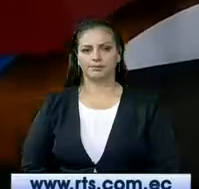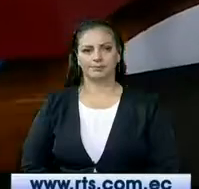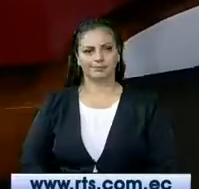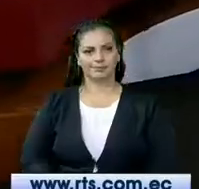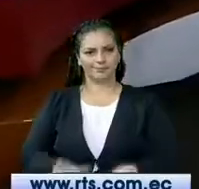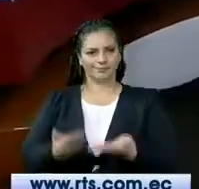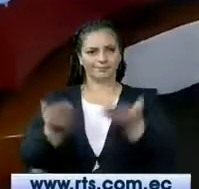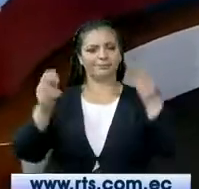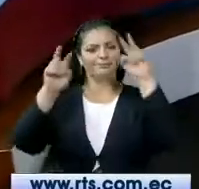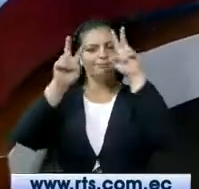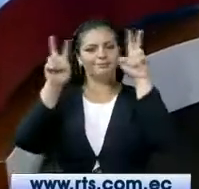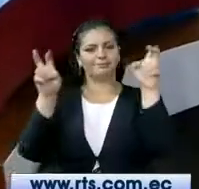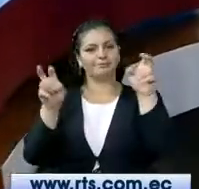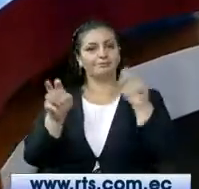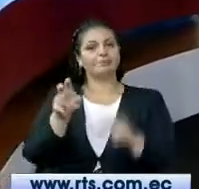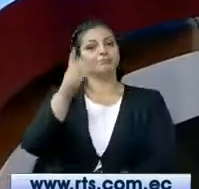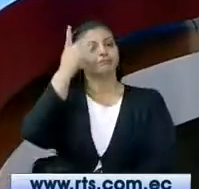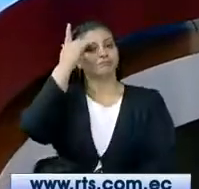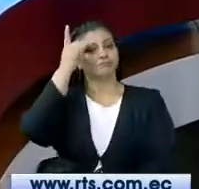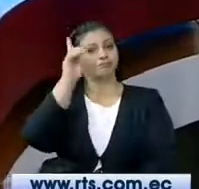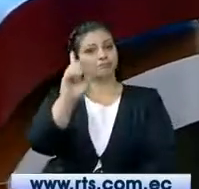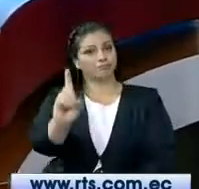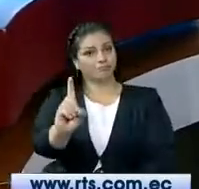cemento, tú eliges. ¿Quieres salir de ese infierno?